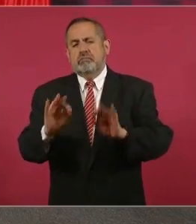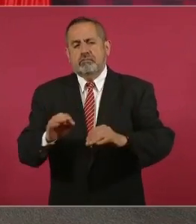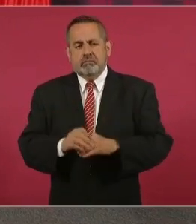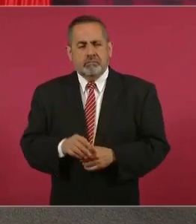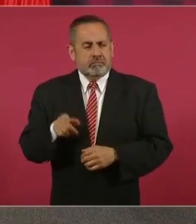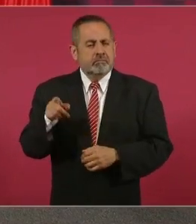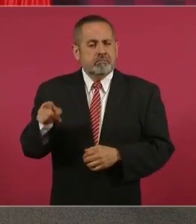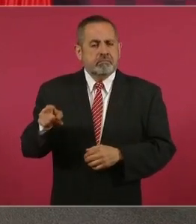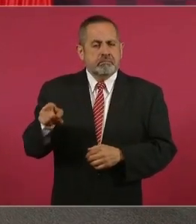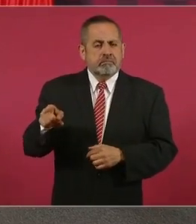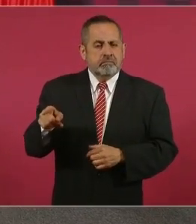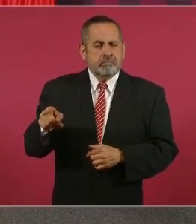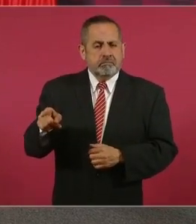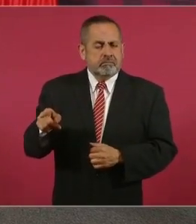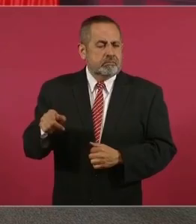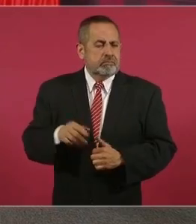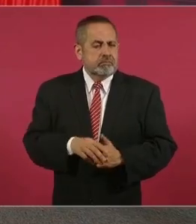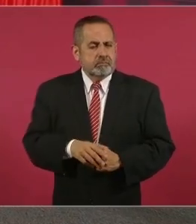Ilana